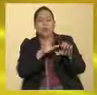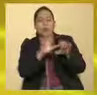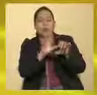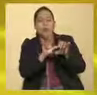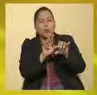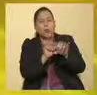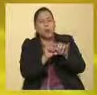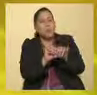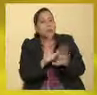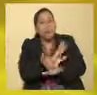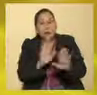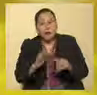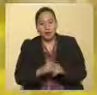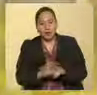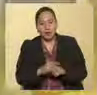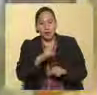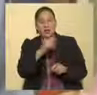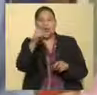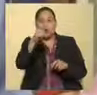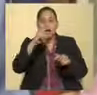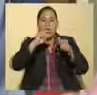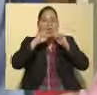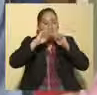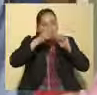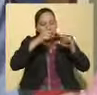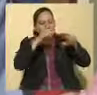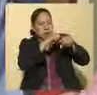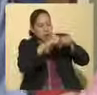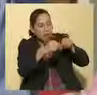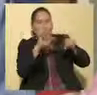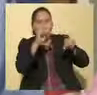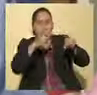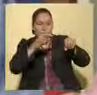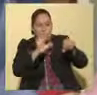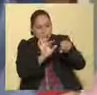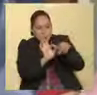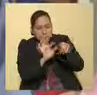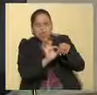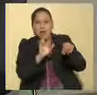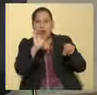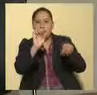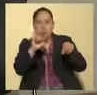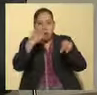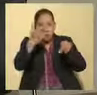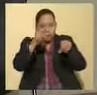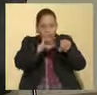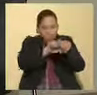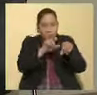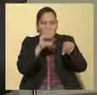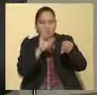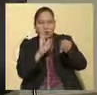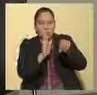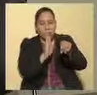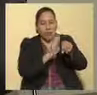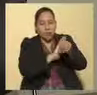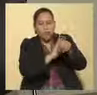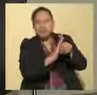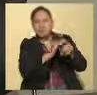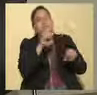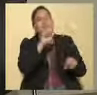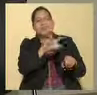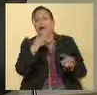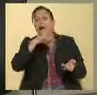más micropor que le pongan y pellizco en el ombligo y torundas y monedas, se le va a cerrar solito,